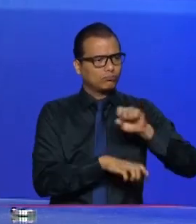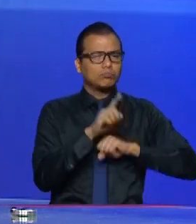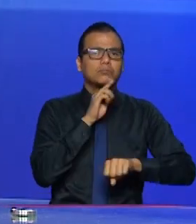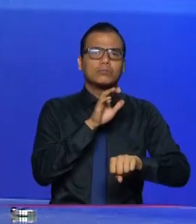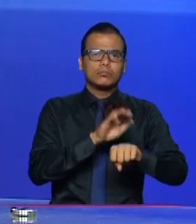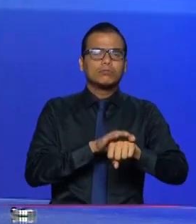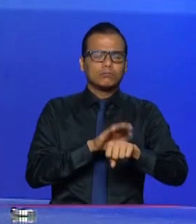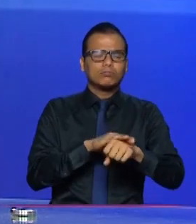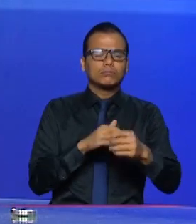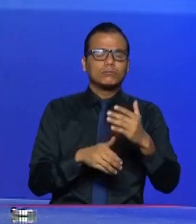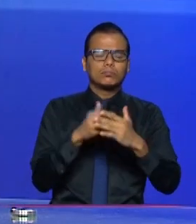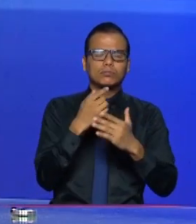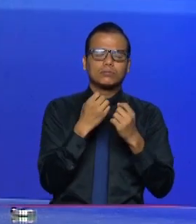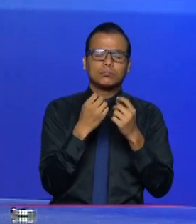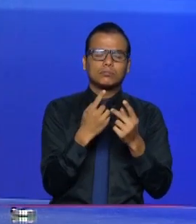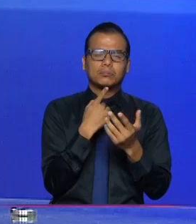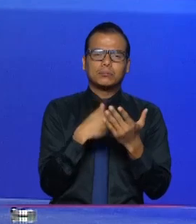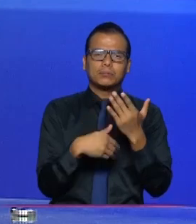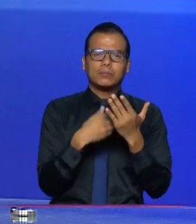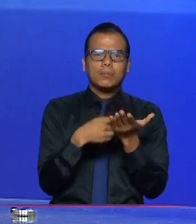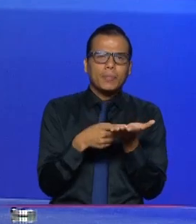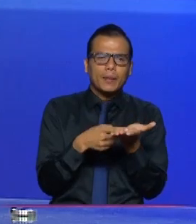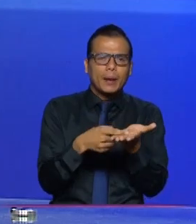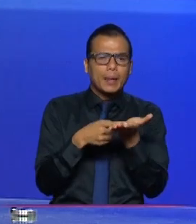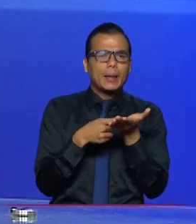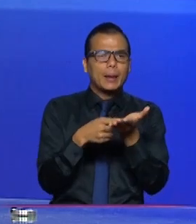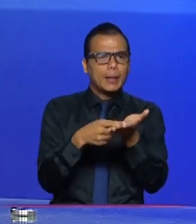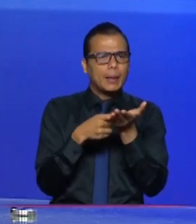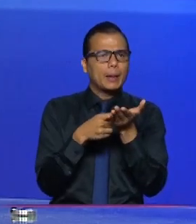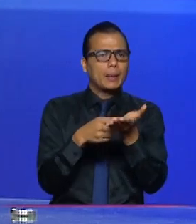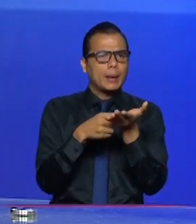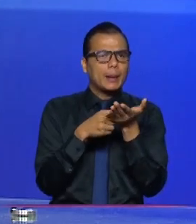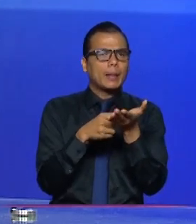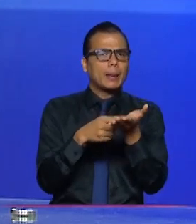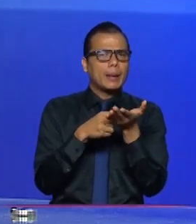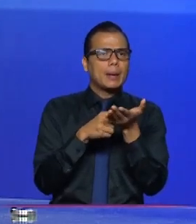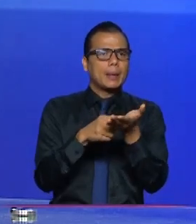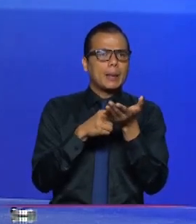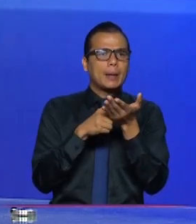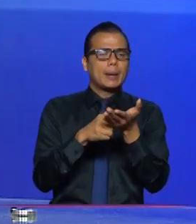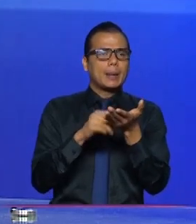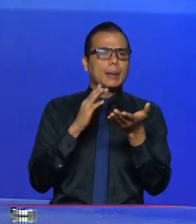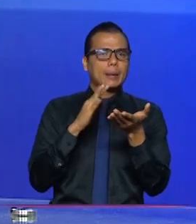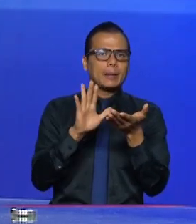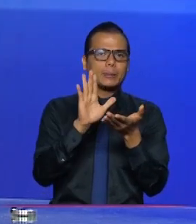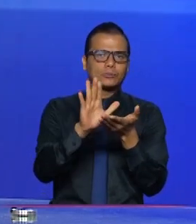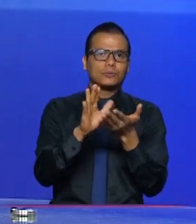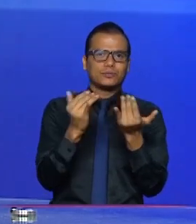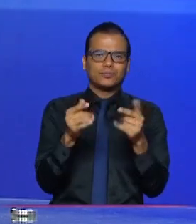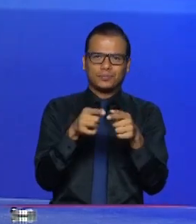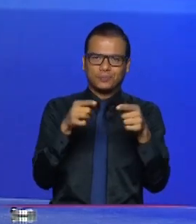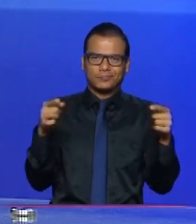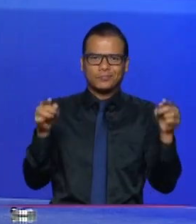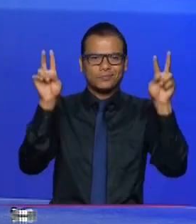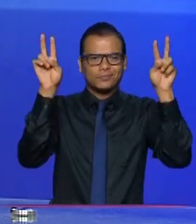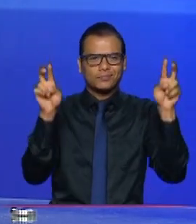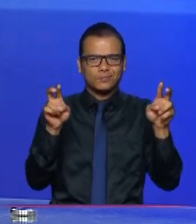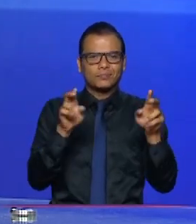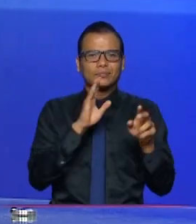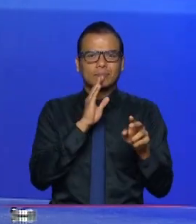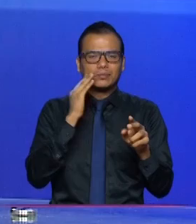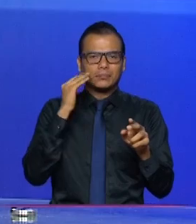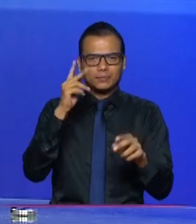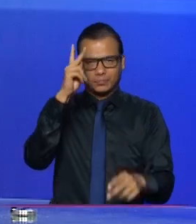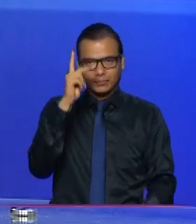la instalación de un espacio de conversaciones sociojurídicas con este grupo al margen de la ley. Regresamos a la capital del país con